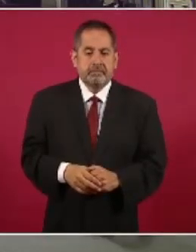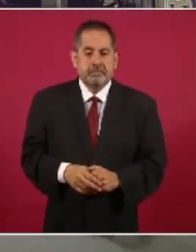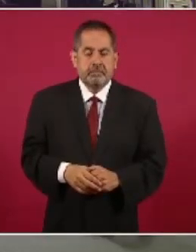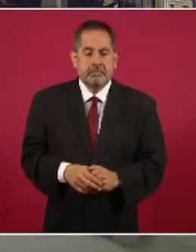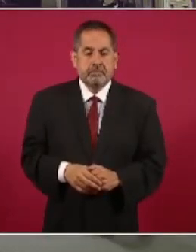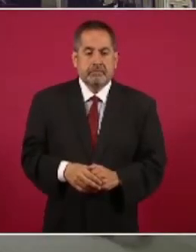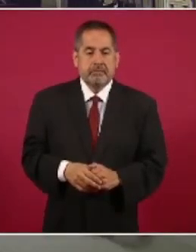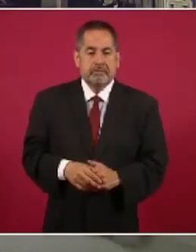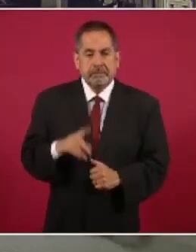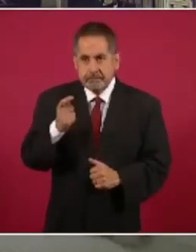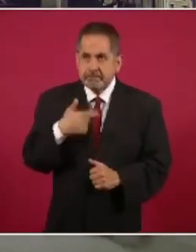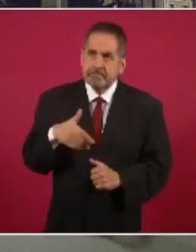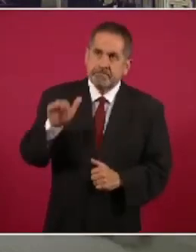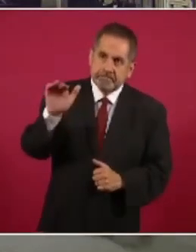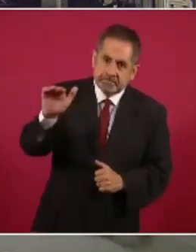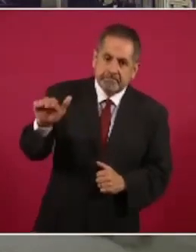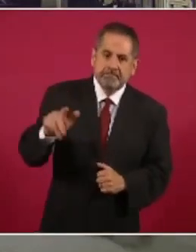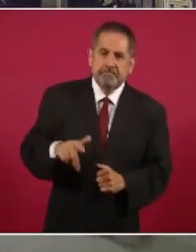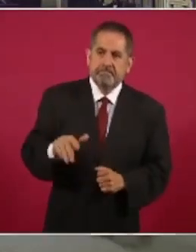Y hay que estarles